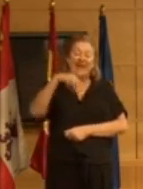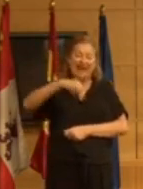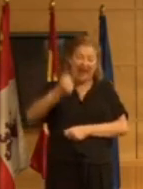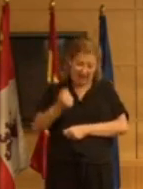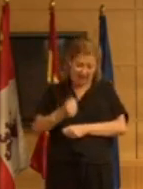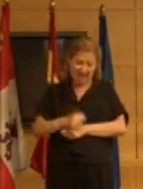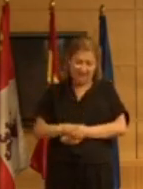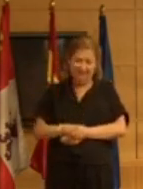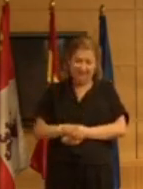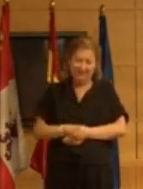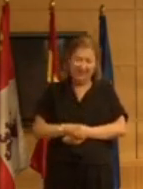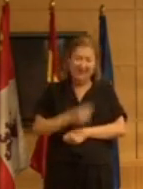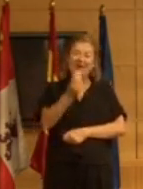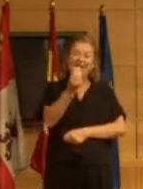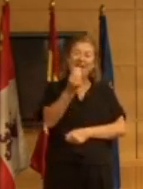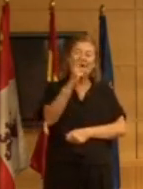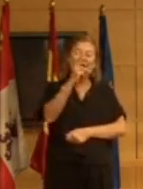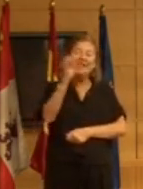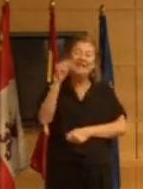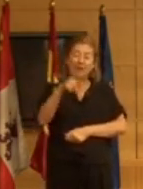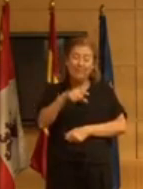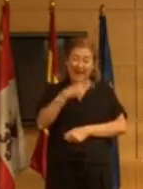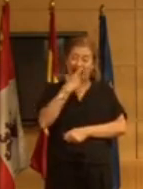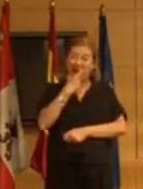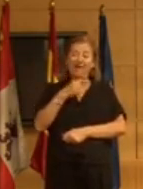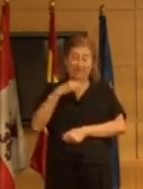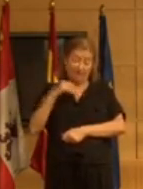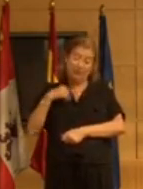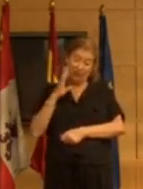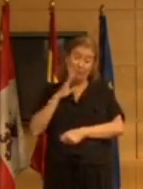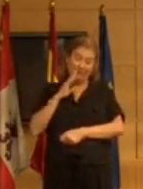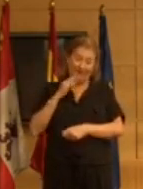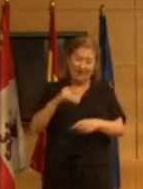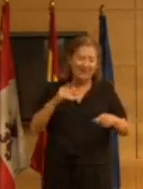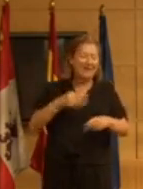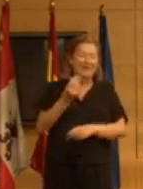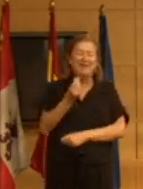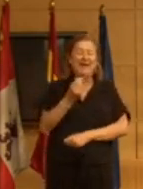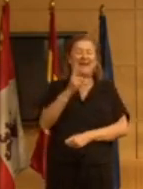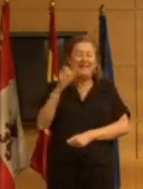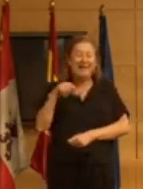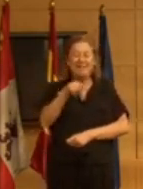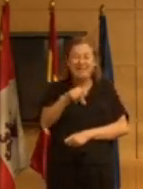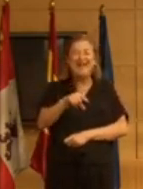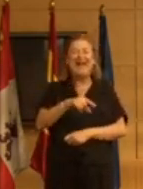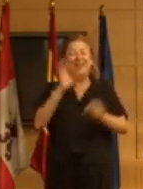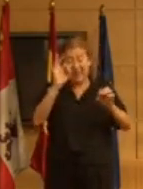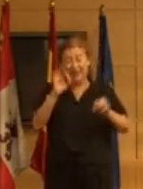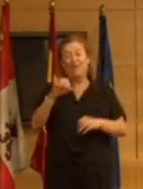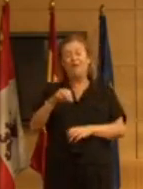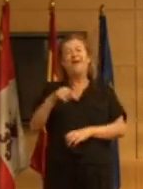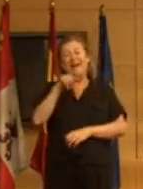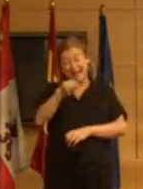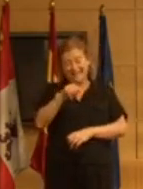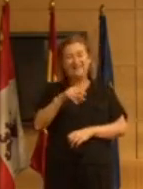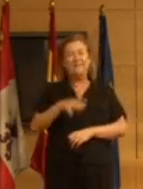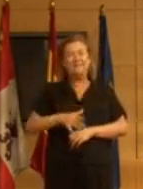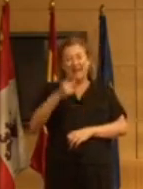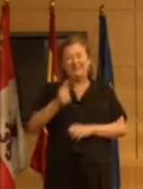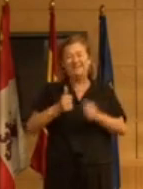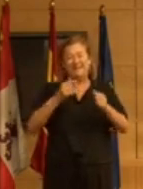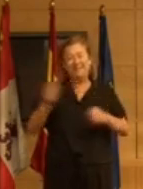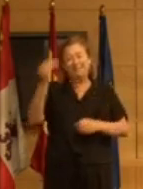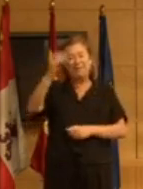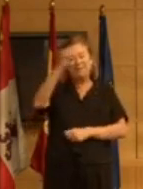Aquí lo tienen. La quetiapina cero de efecto antipsicótico y quetiapina es el que más se sale en la curva de aumento de